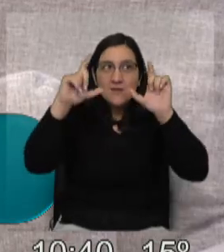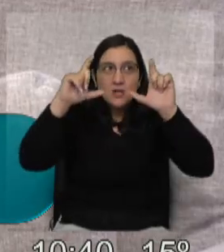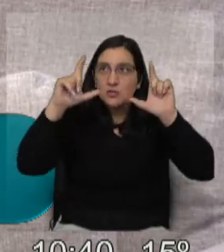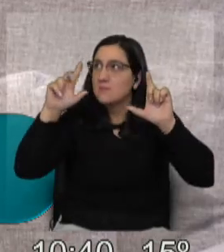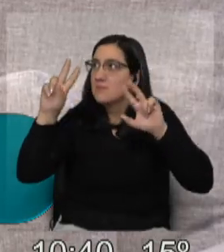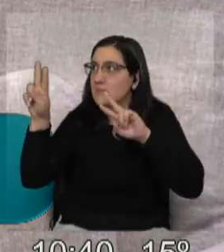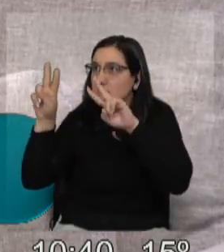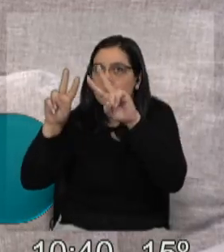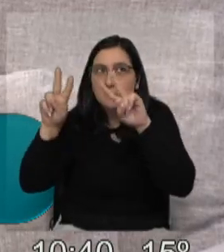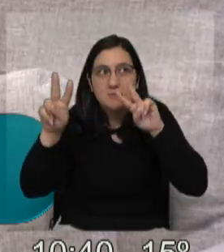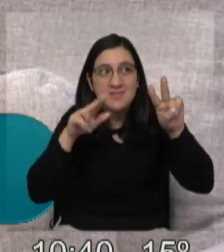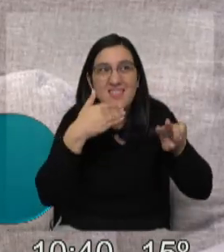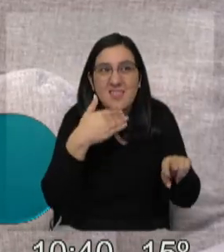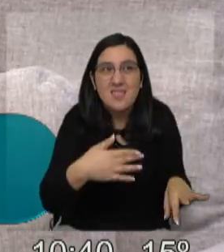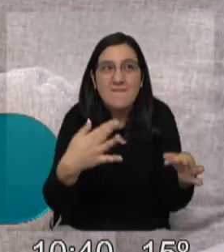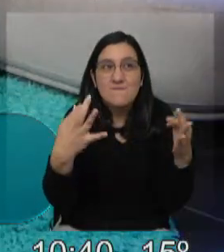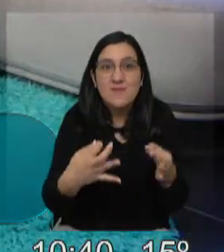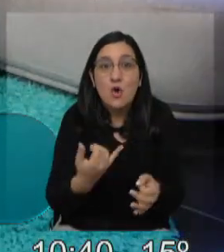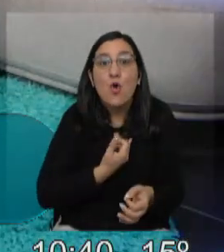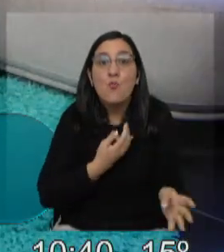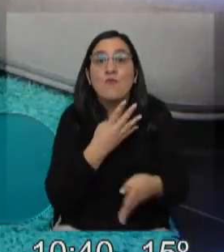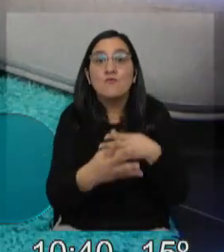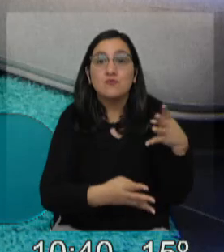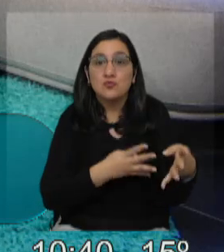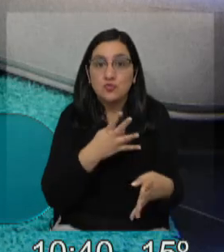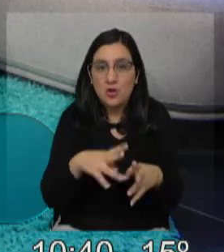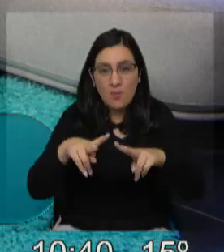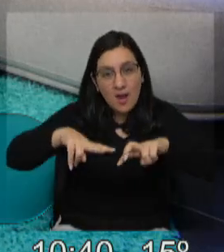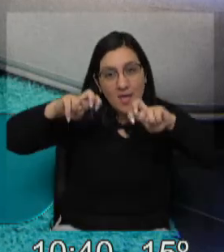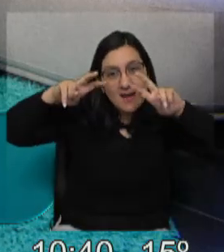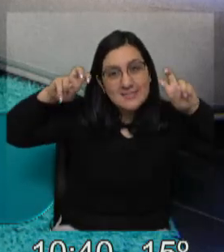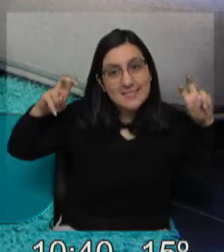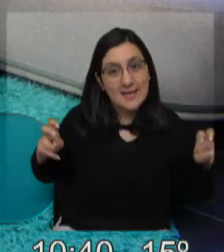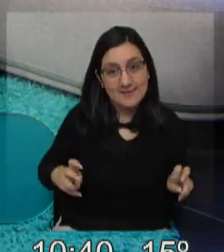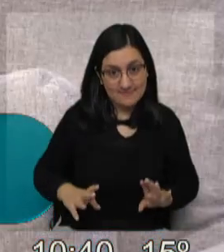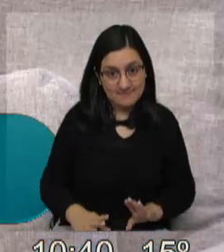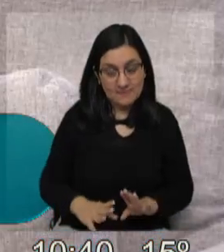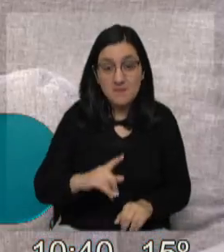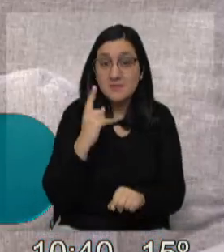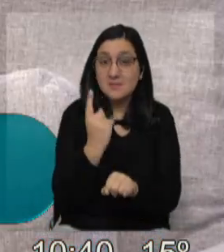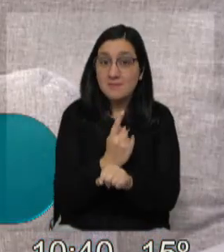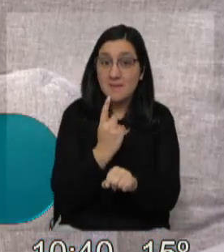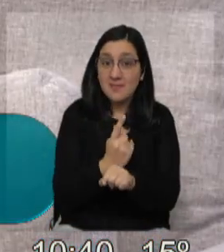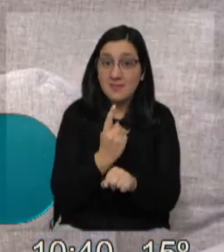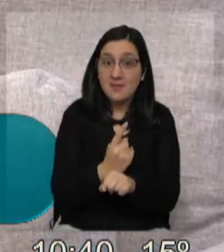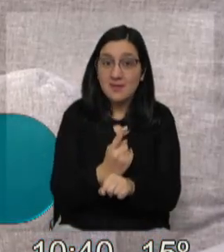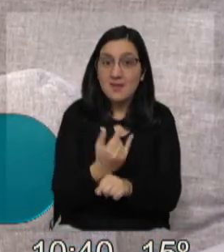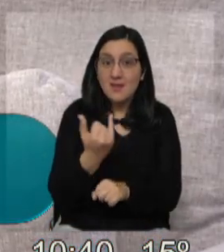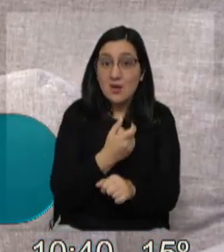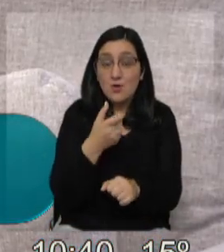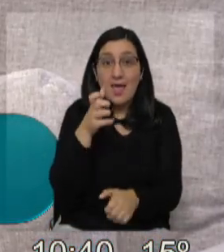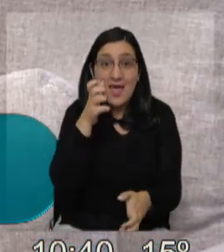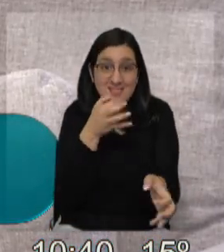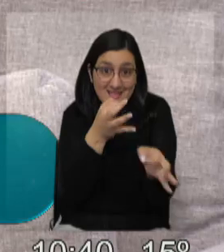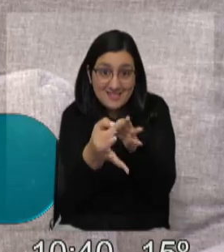abiertos. Bien. Y entender bien cómo funcionan. Analítica. Sí, analítica. Y principalmente tener una estrategia, tener